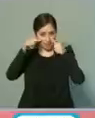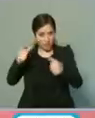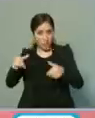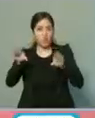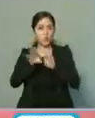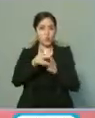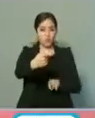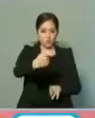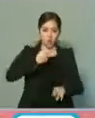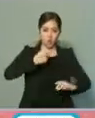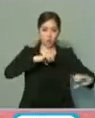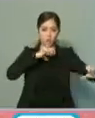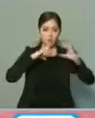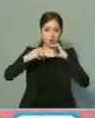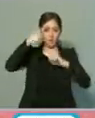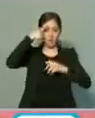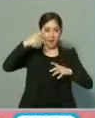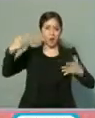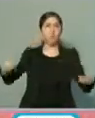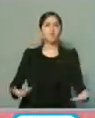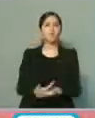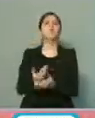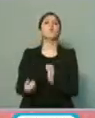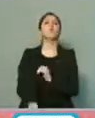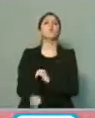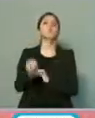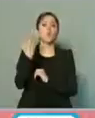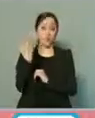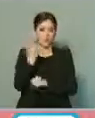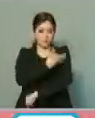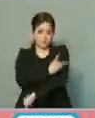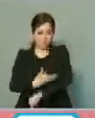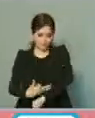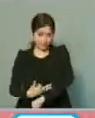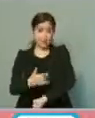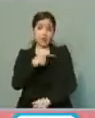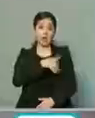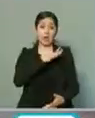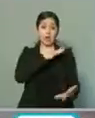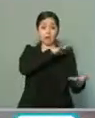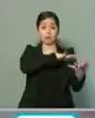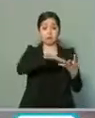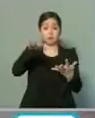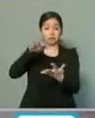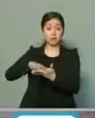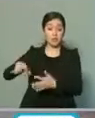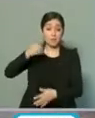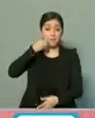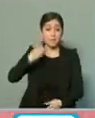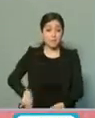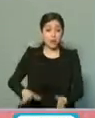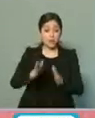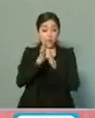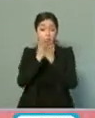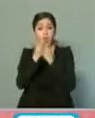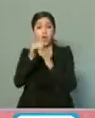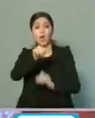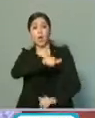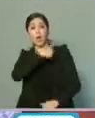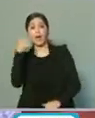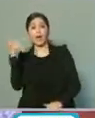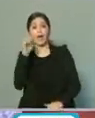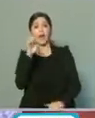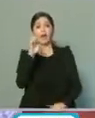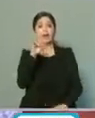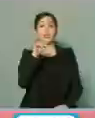planificar la familia. Ya incluyen estos textos que la verdad yo les recomiendo muchísimo leer. Hay bellezas, hay ediciones muy finas,